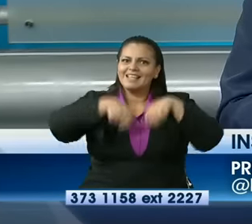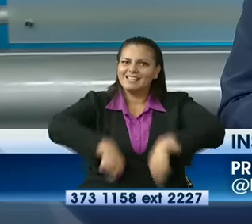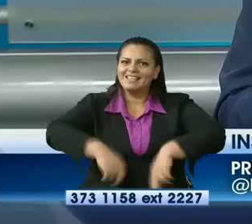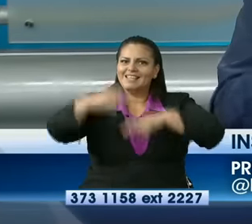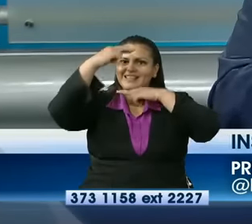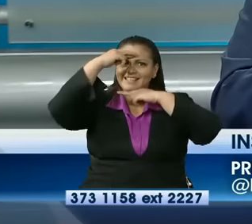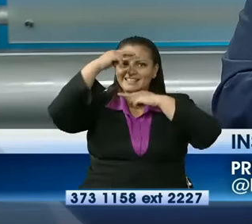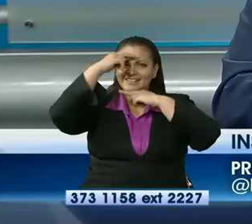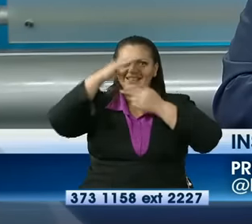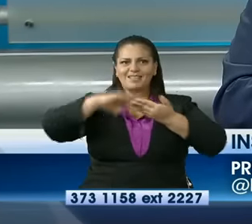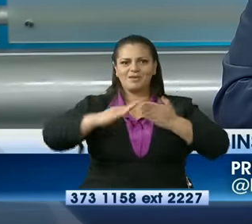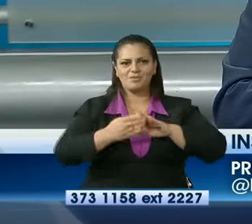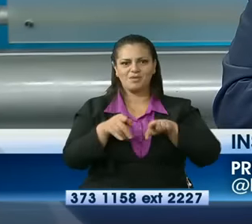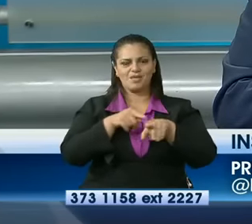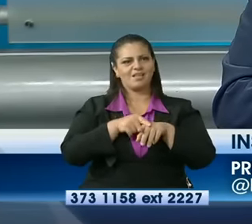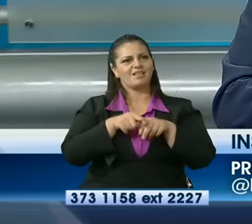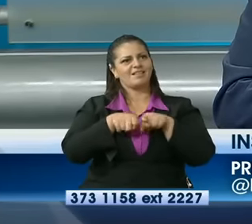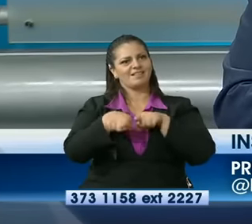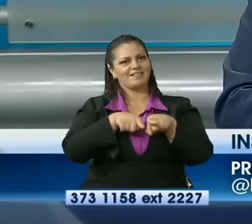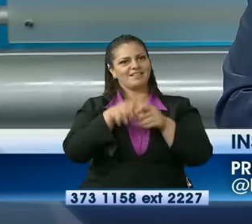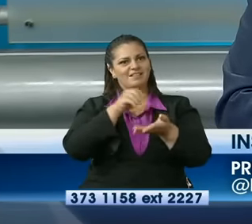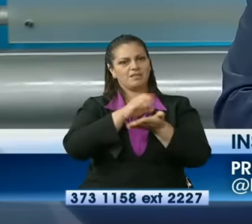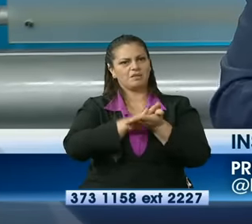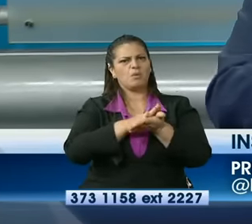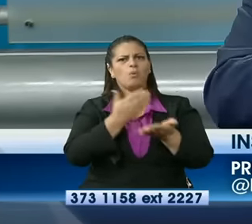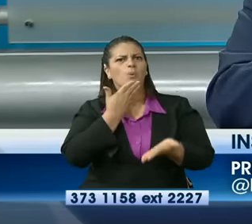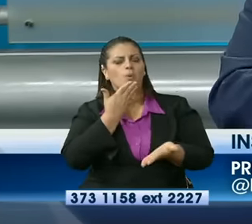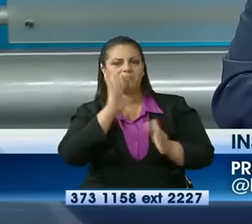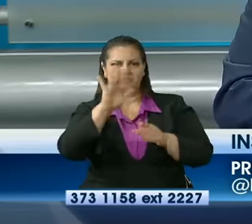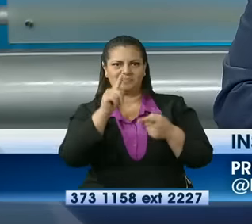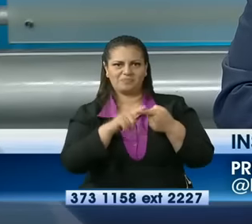inscribir. ¿Cómo se llama eso? Twitter, ¿no?